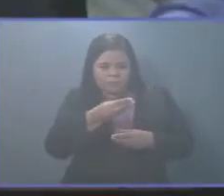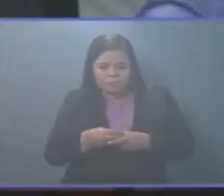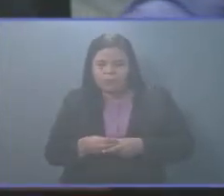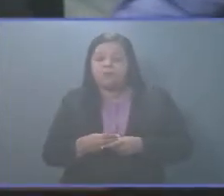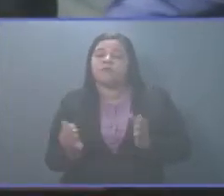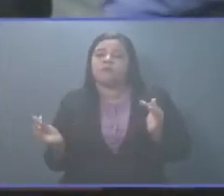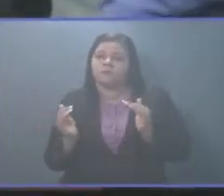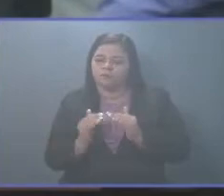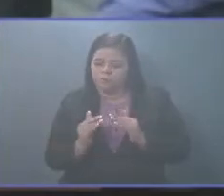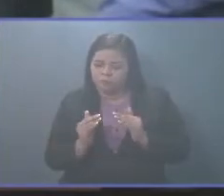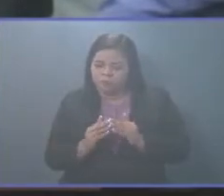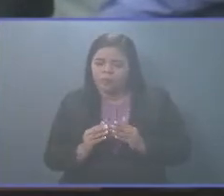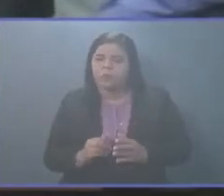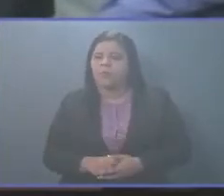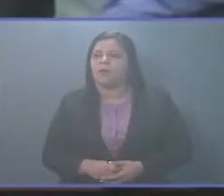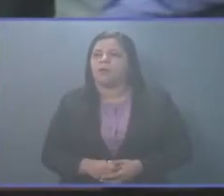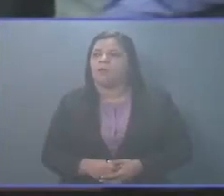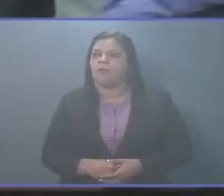veteranos y excombatientes.